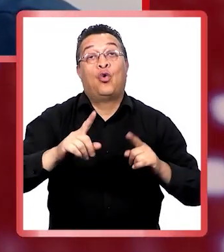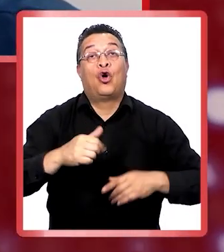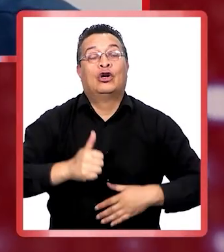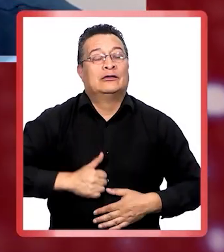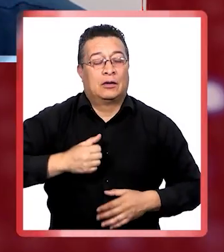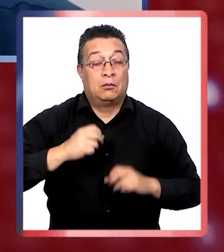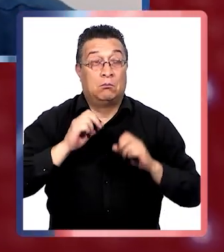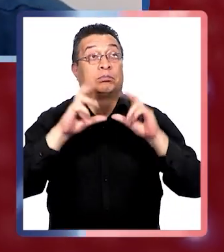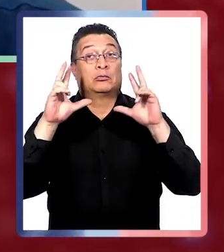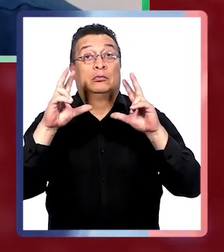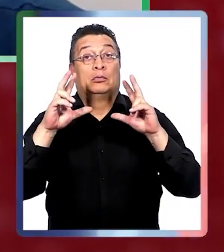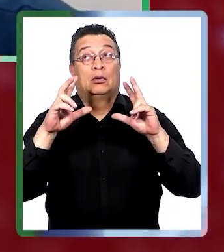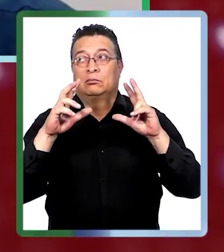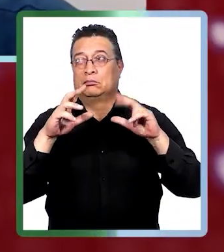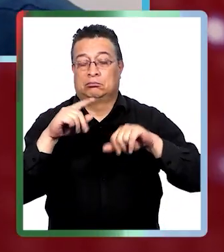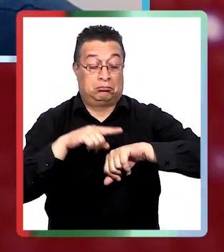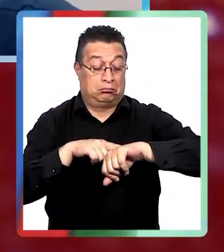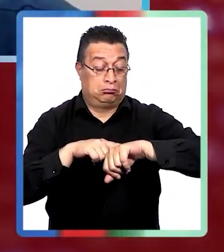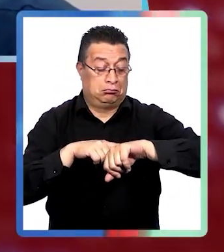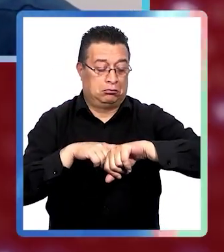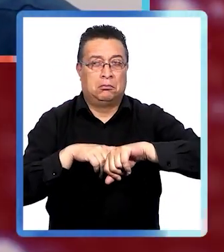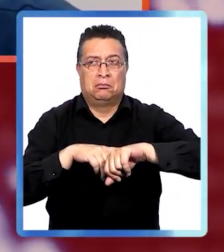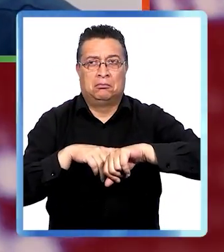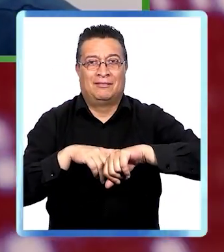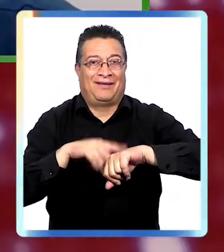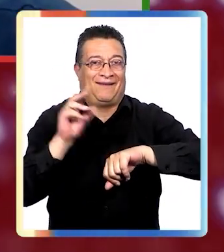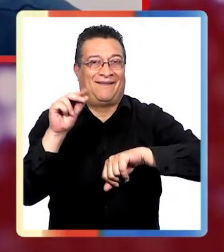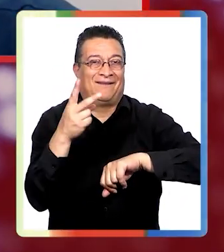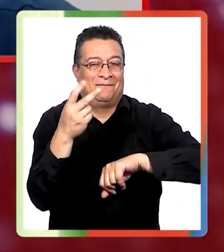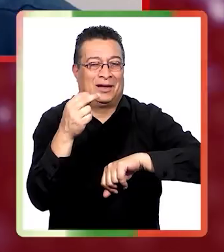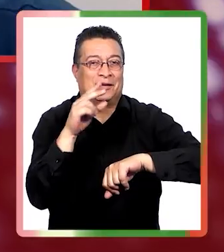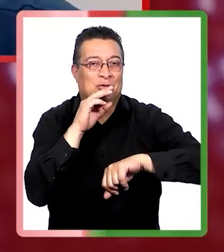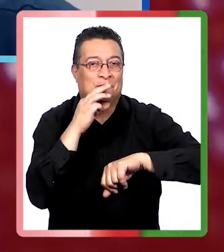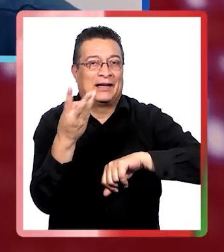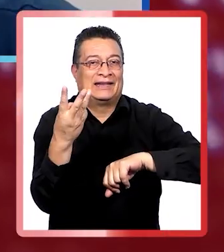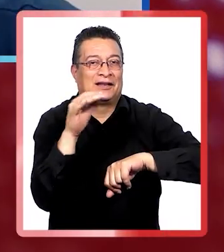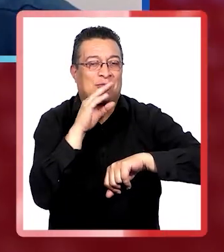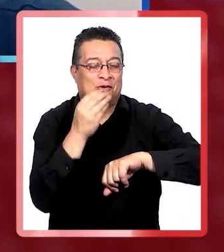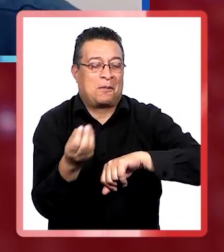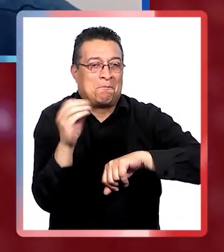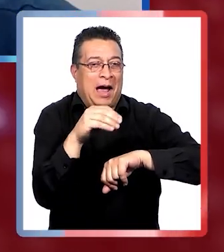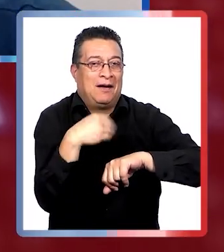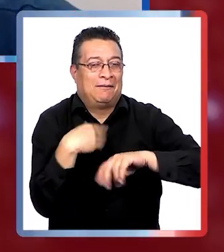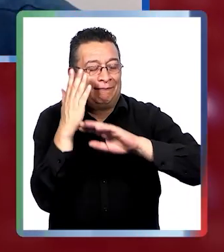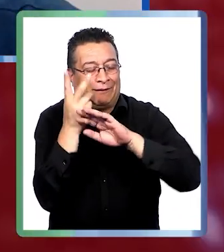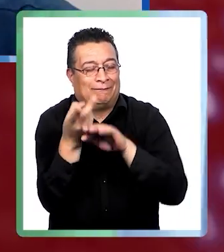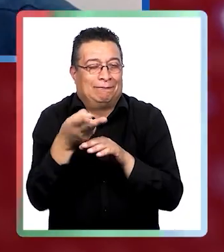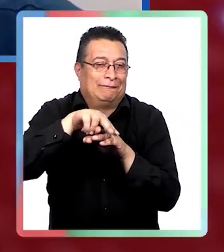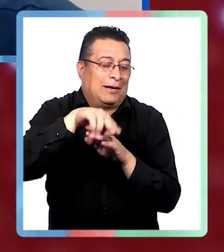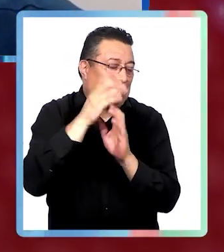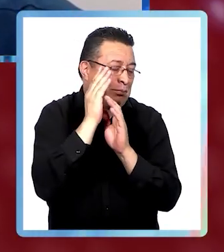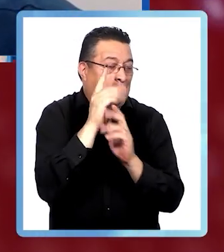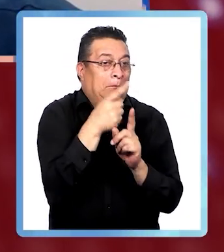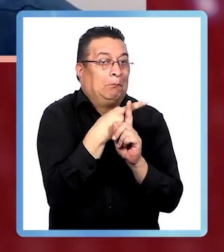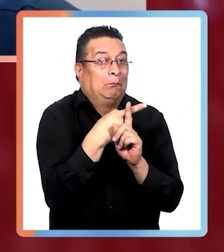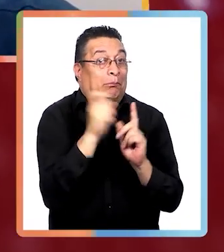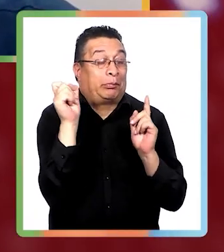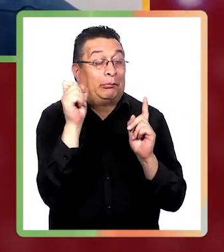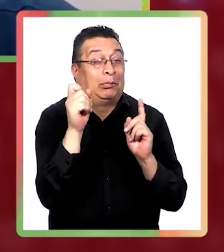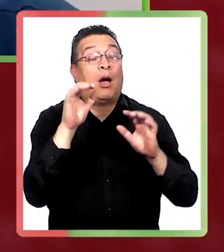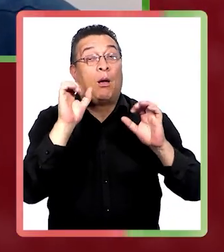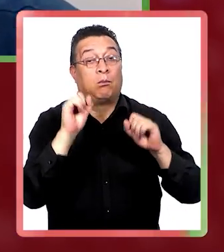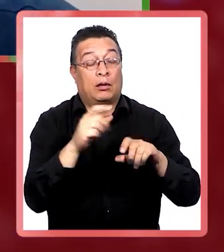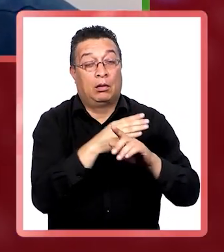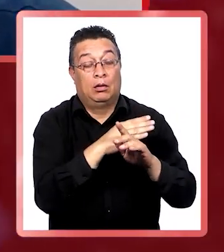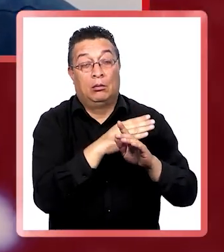de voluntad también de que uno se despertó, vio la hora y sí, uno podría dormir 20 minutitos más, 30 minutitos más, pero si en el tramo de esos 10